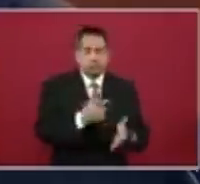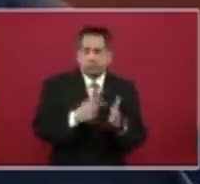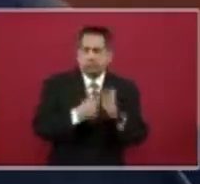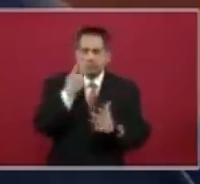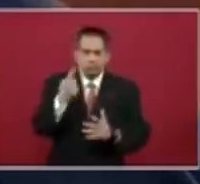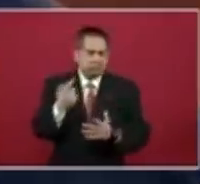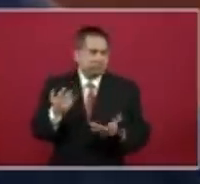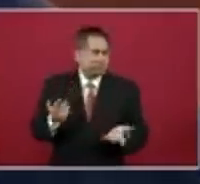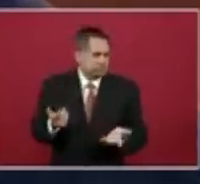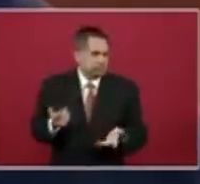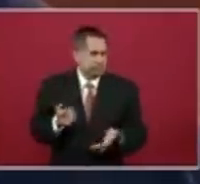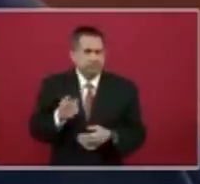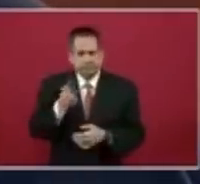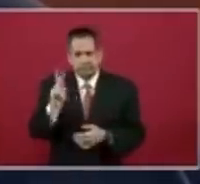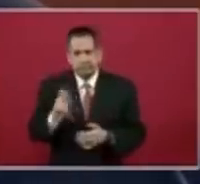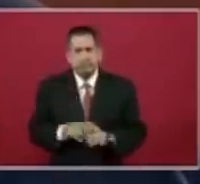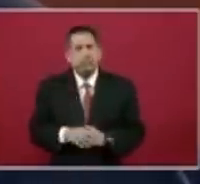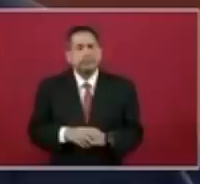pero